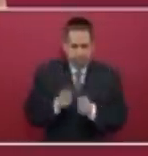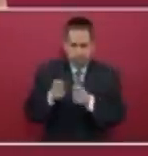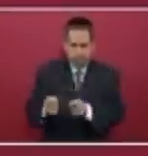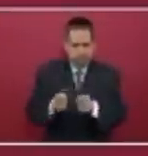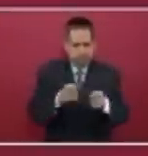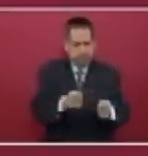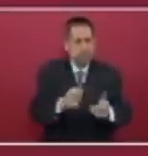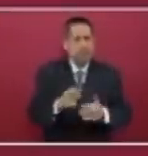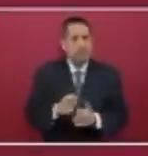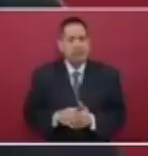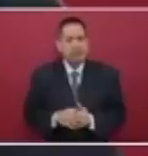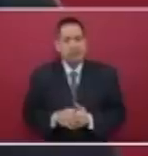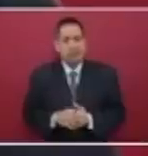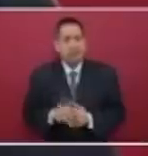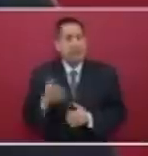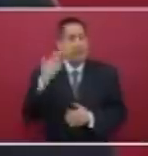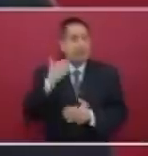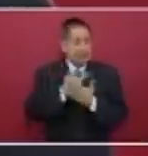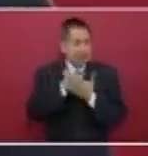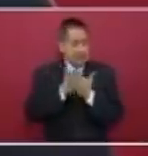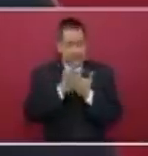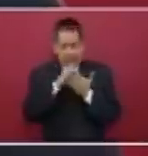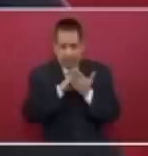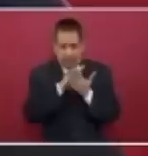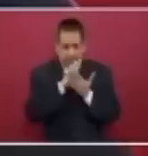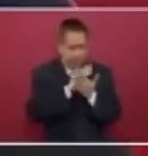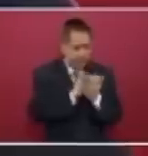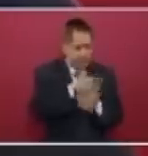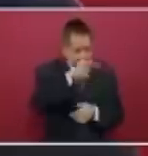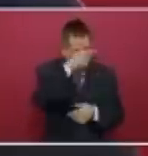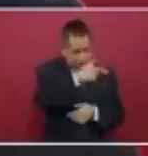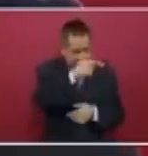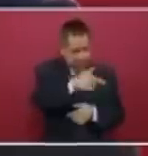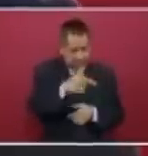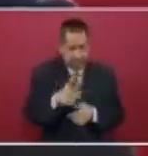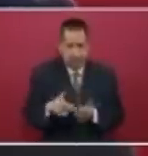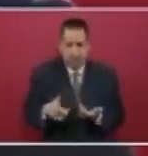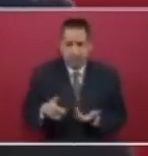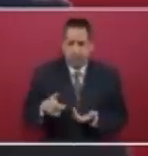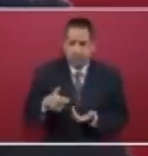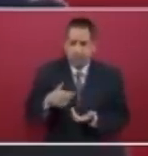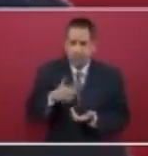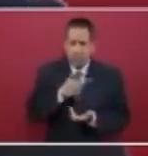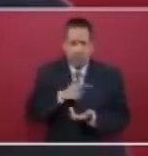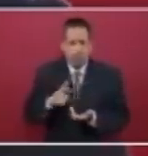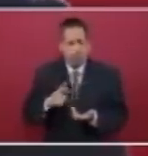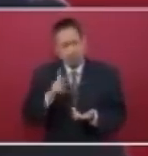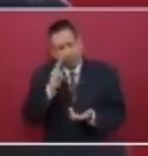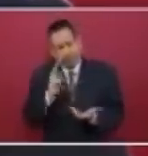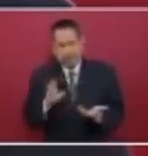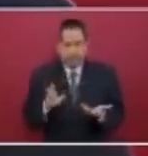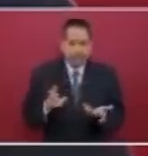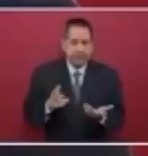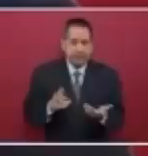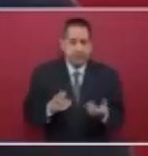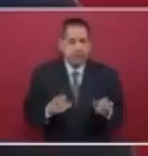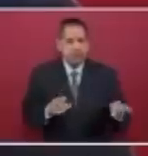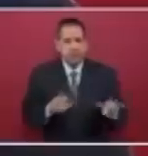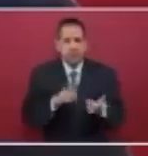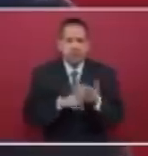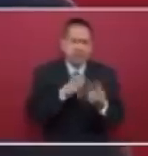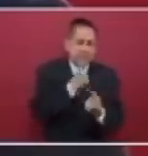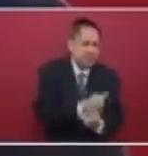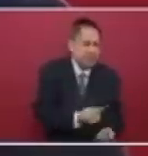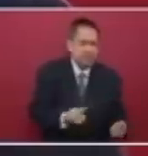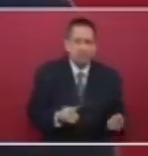es que en el censo encontramos no me gusta usar la palabra pues bueno niños